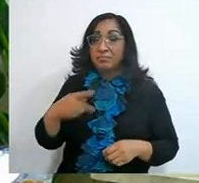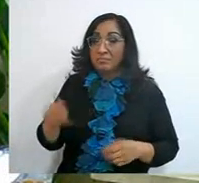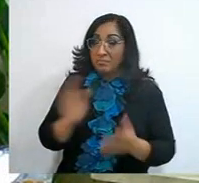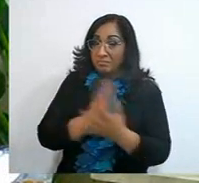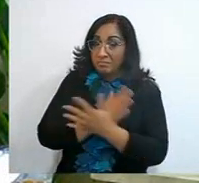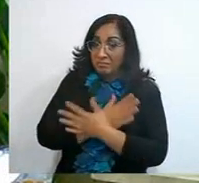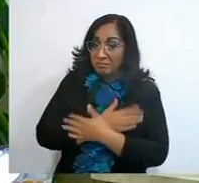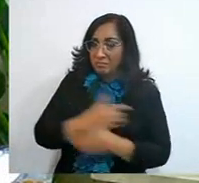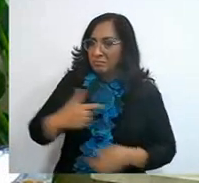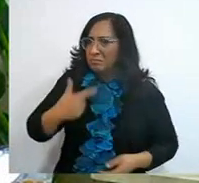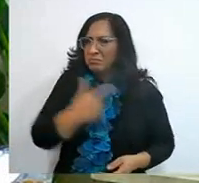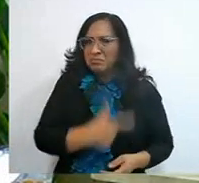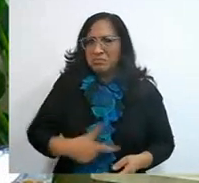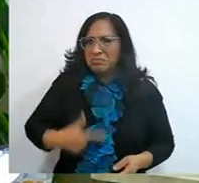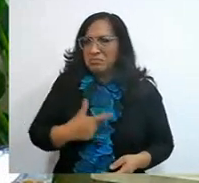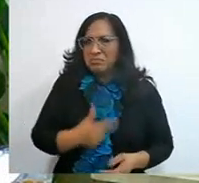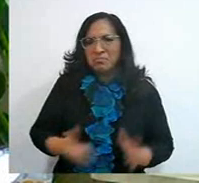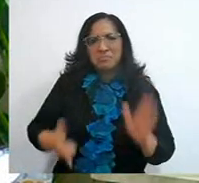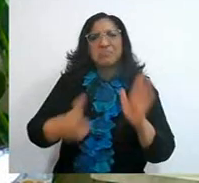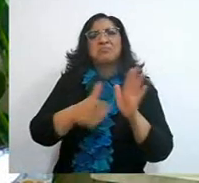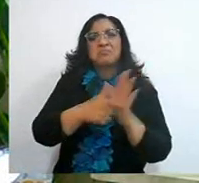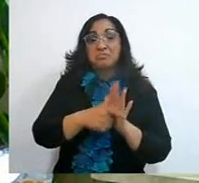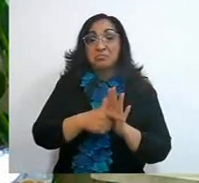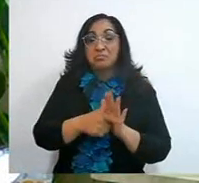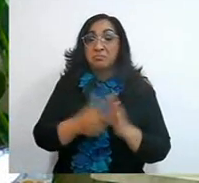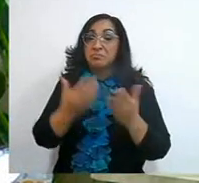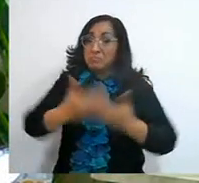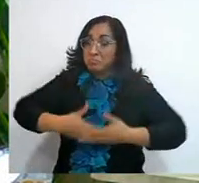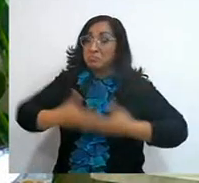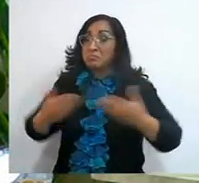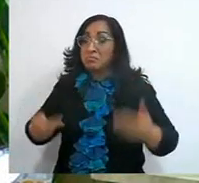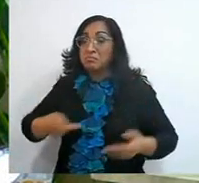abrazó la ley, y ahora usted habla como judía.